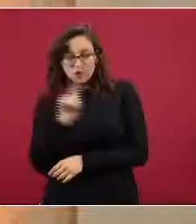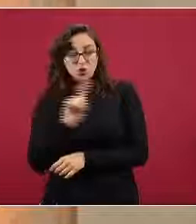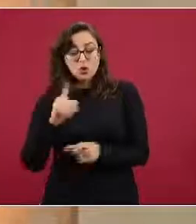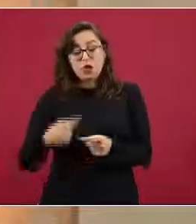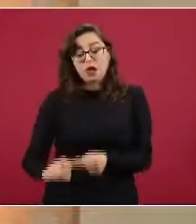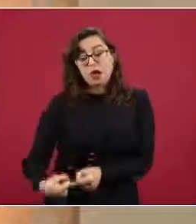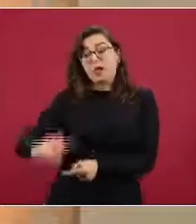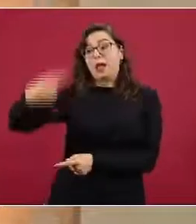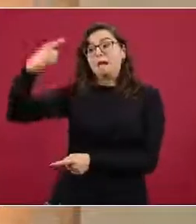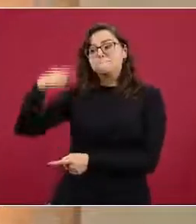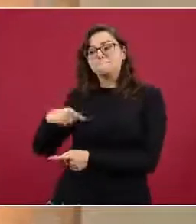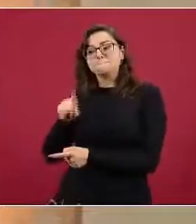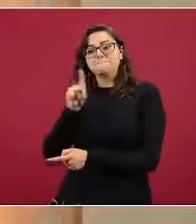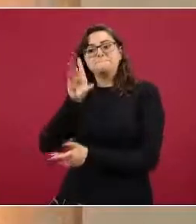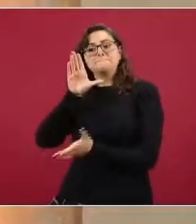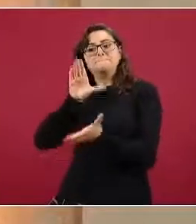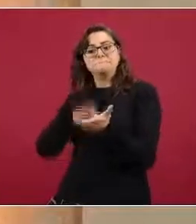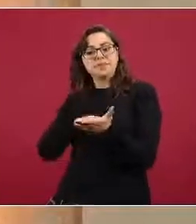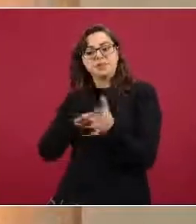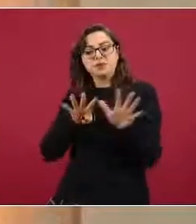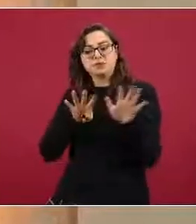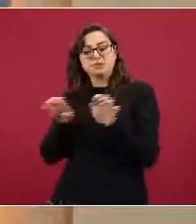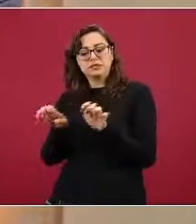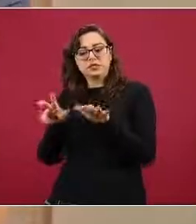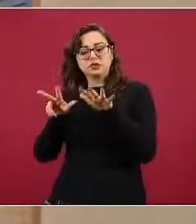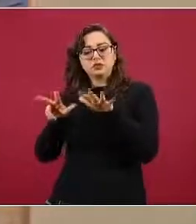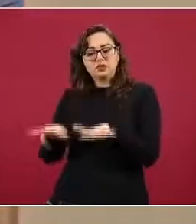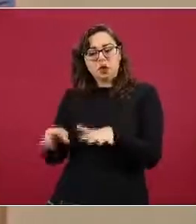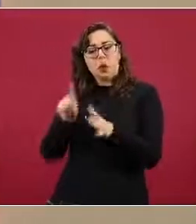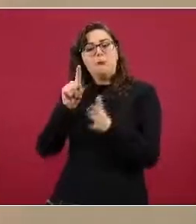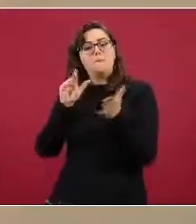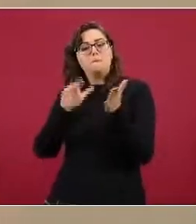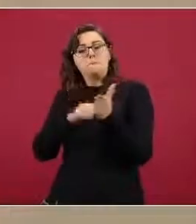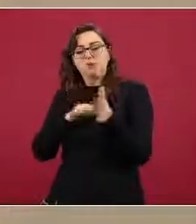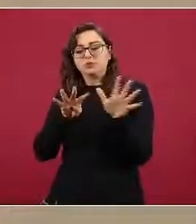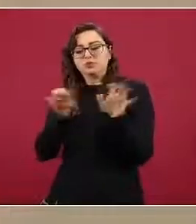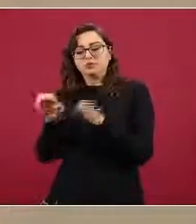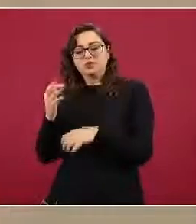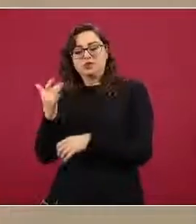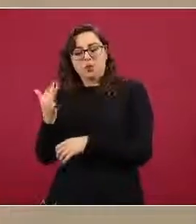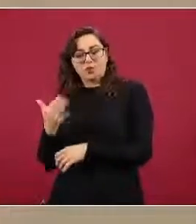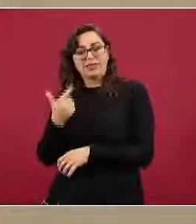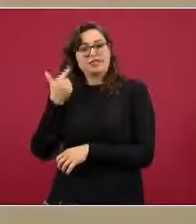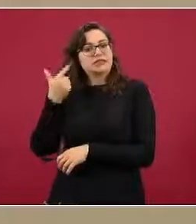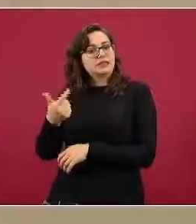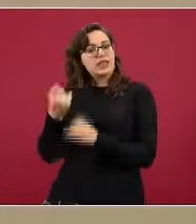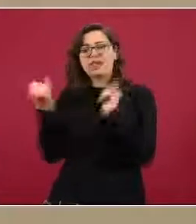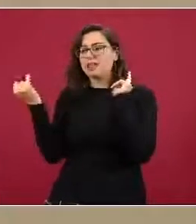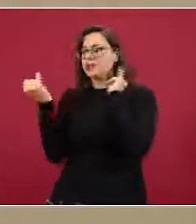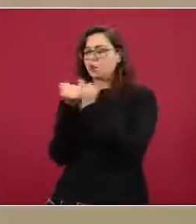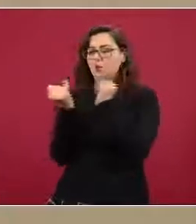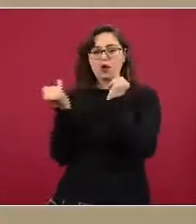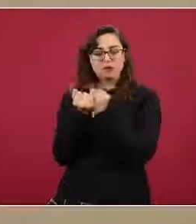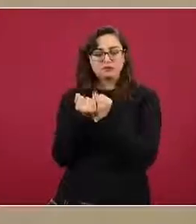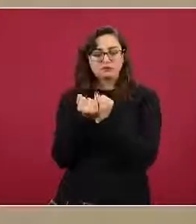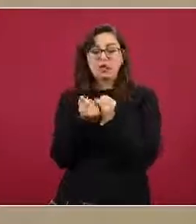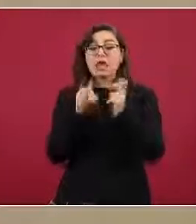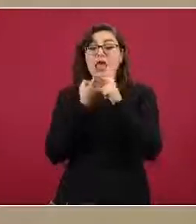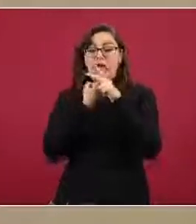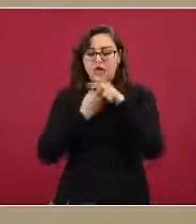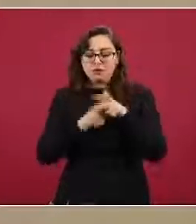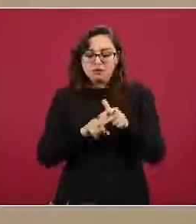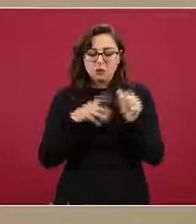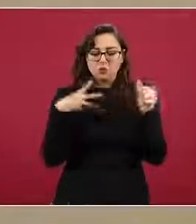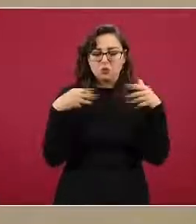la de 1918 y la de 1957, tuvieron este mismo patrón. La primera oleada fue